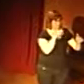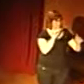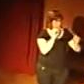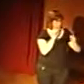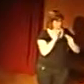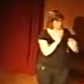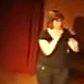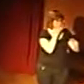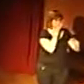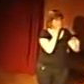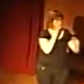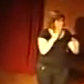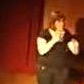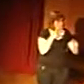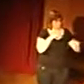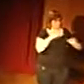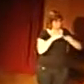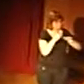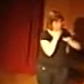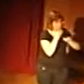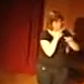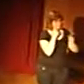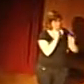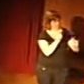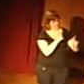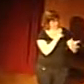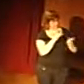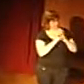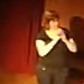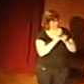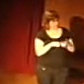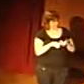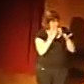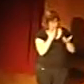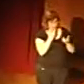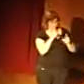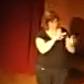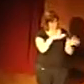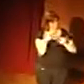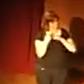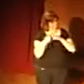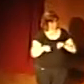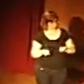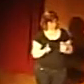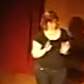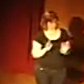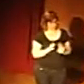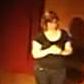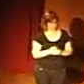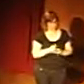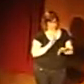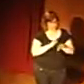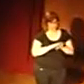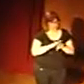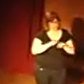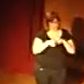rutilante pictórica vibrante sugerente y sugestiva que les transforma en otra cosa no como veremos como veremos